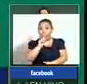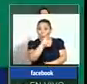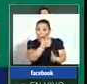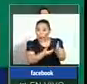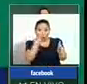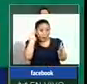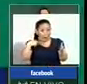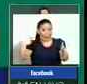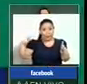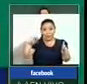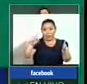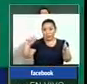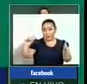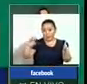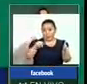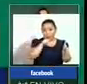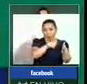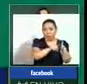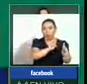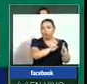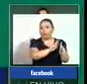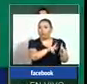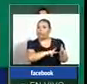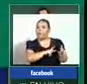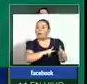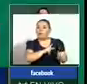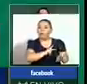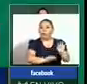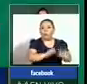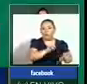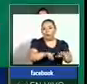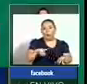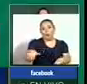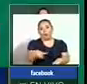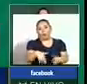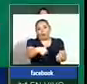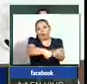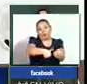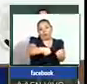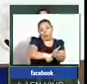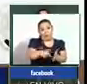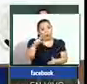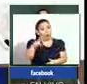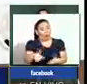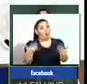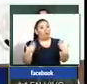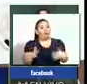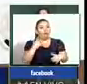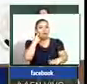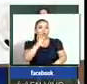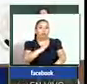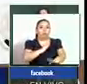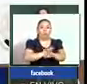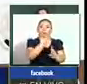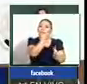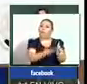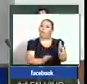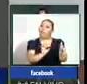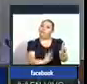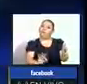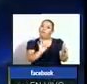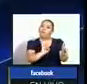es Guillermo Gutiérrez Vadío, secretario particular del gobernador de Querétaro, Francisco Domínguez, quien hoy defendió su integridad.